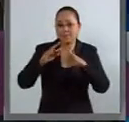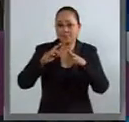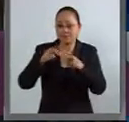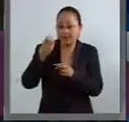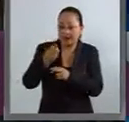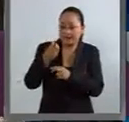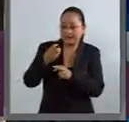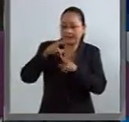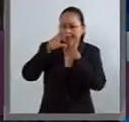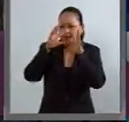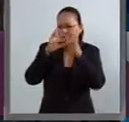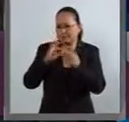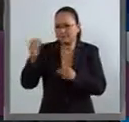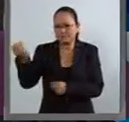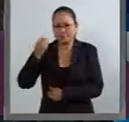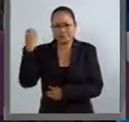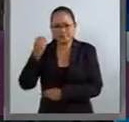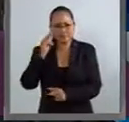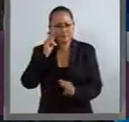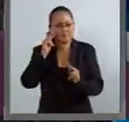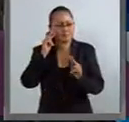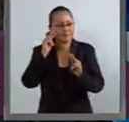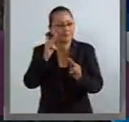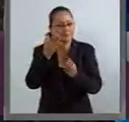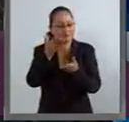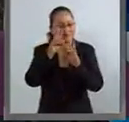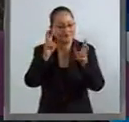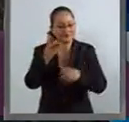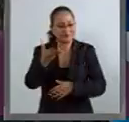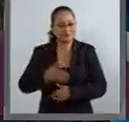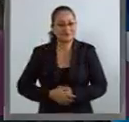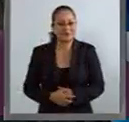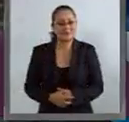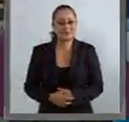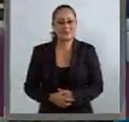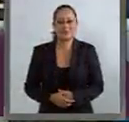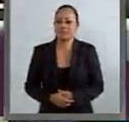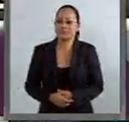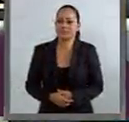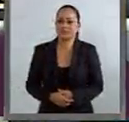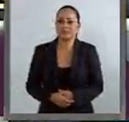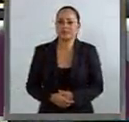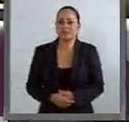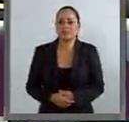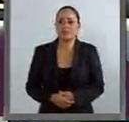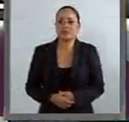este conversatorio, por lo cual nosotros lo invitamos a que nos acompañe.